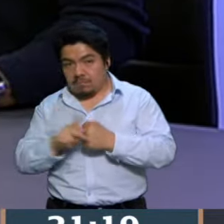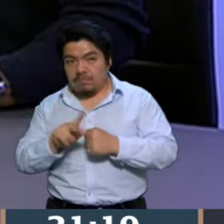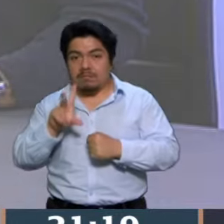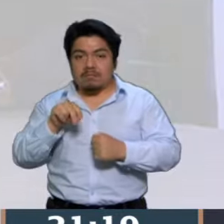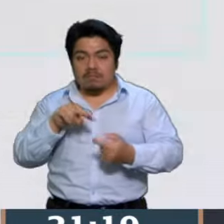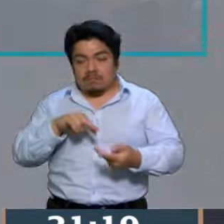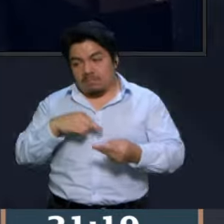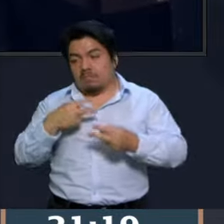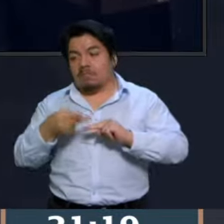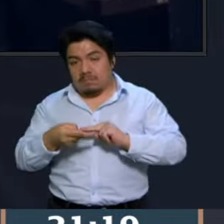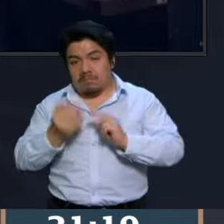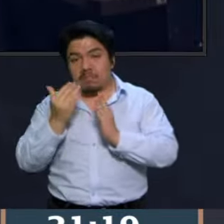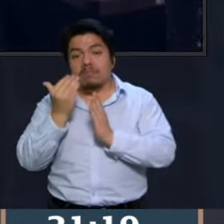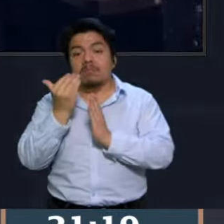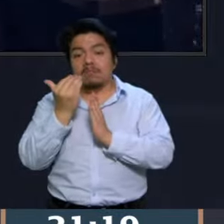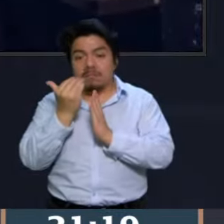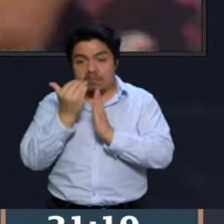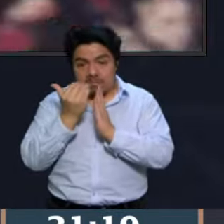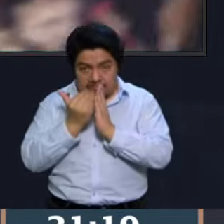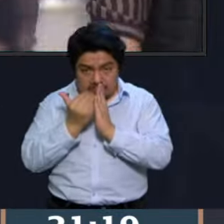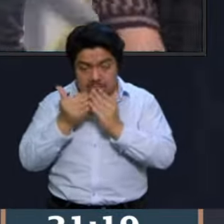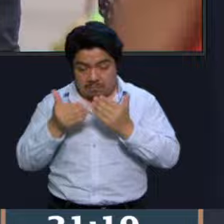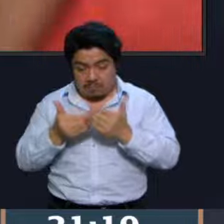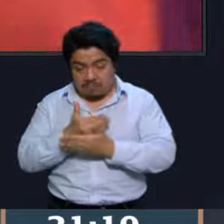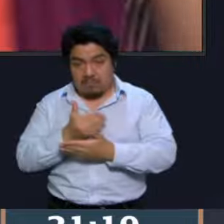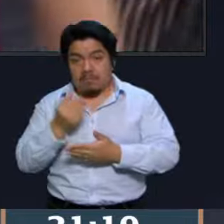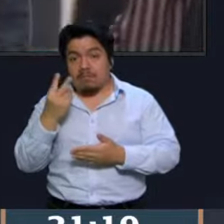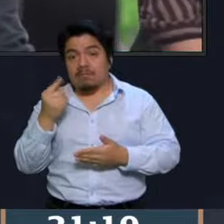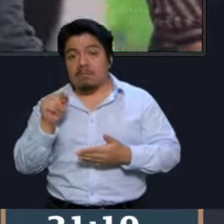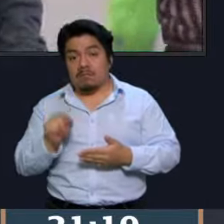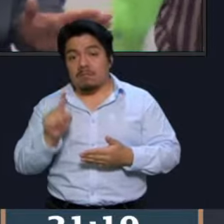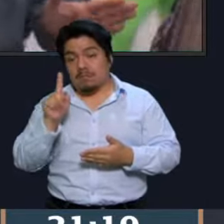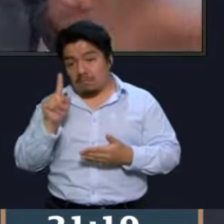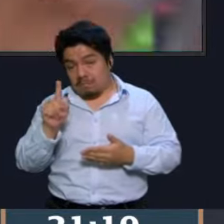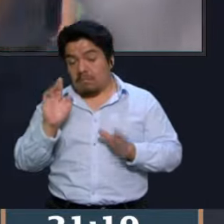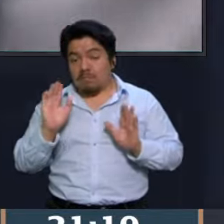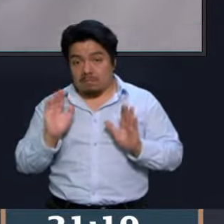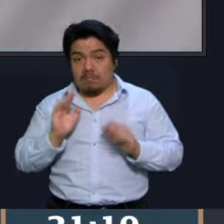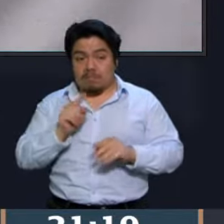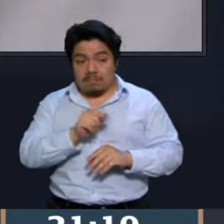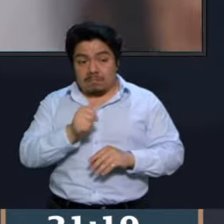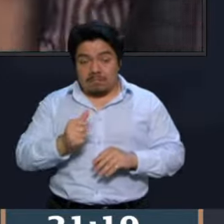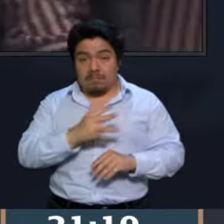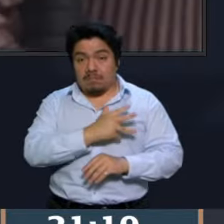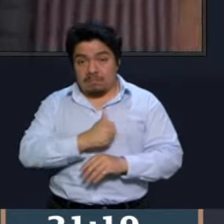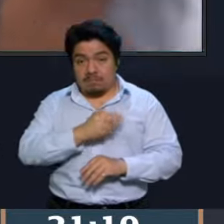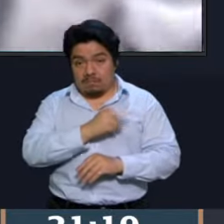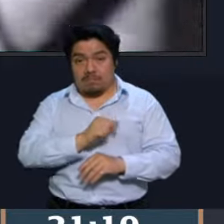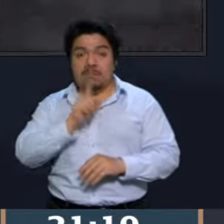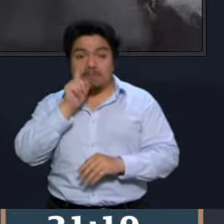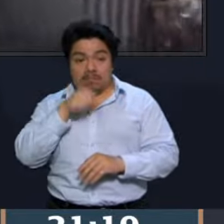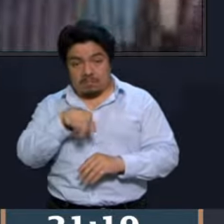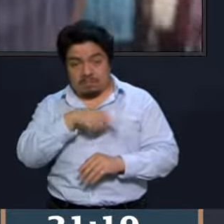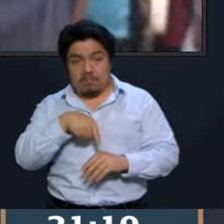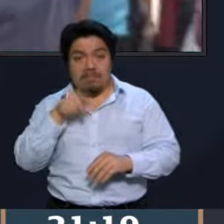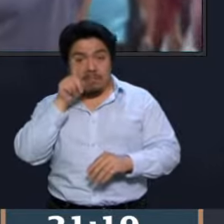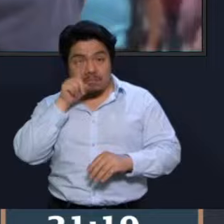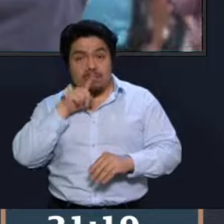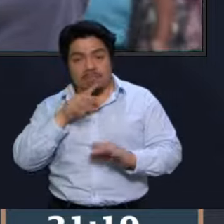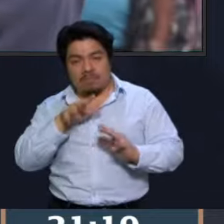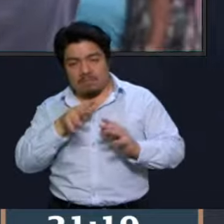revés. Bajó esta natalidad por debajo del 2.1 hijos por mujer, que es como una cifra mágica para hablar